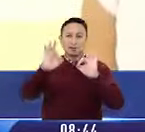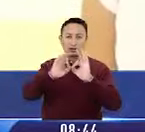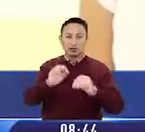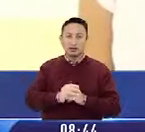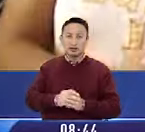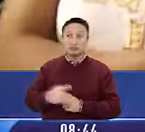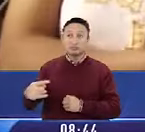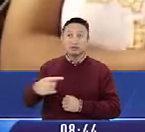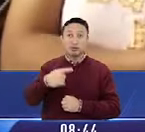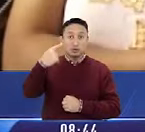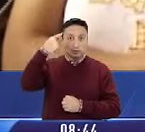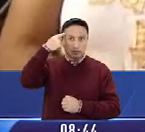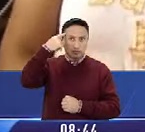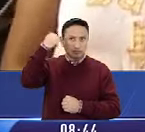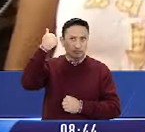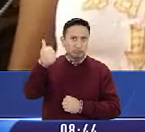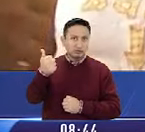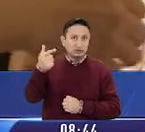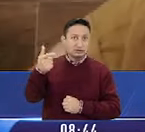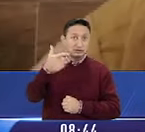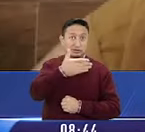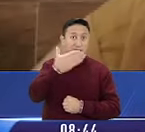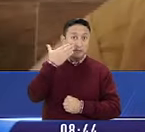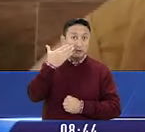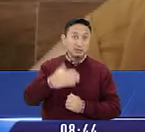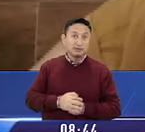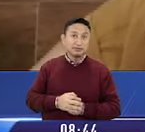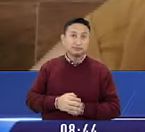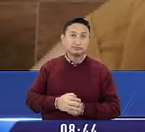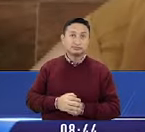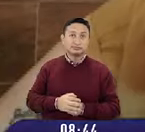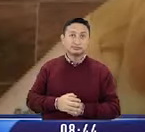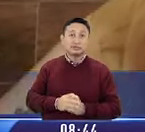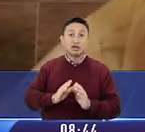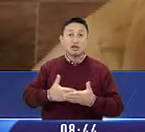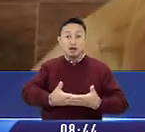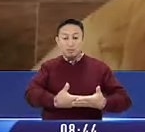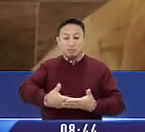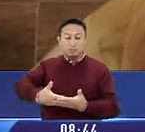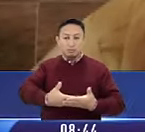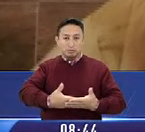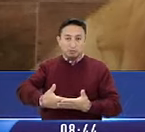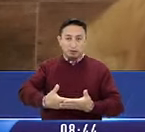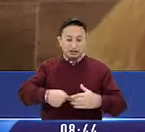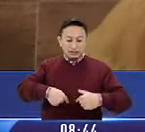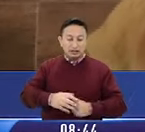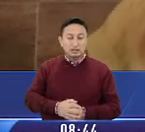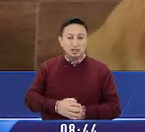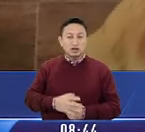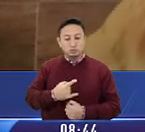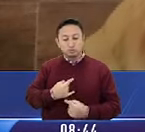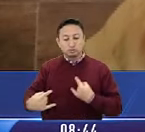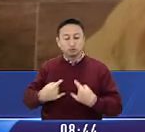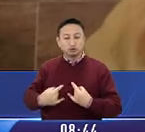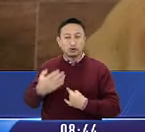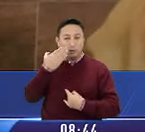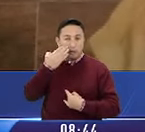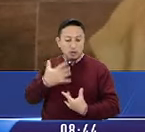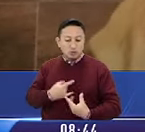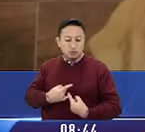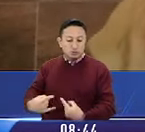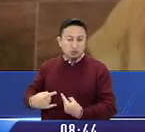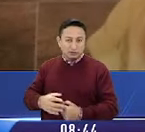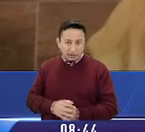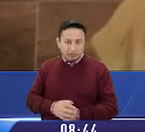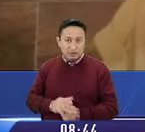la salud mental durante la maternidad. Así como los bebés absorben todo el tema metabólico, pues, de la madre, ¿no? De igual manera